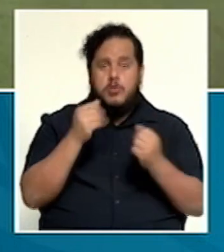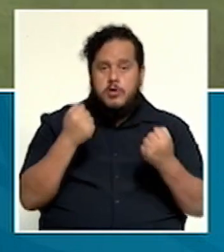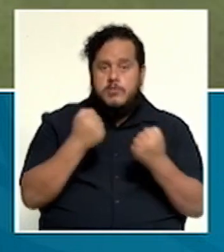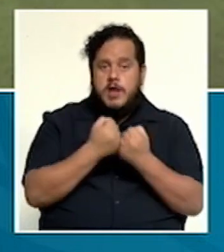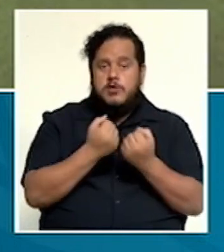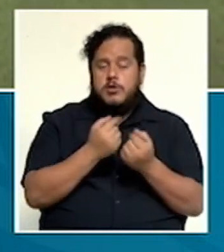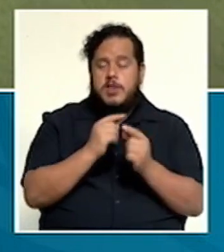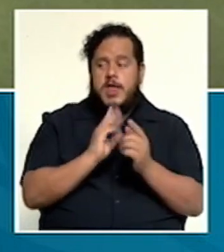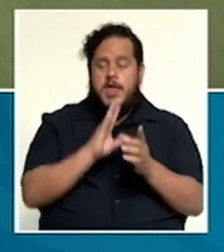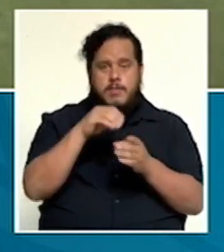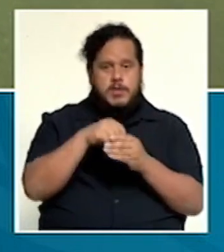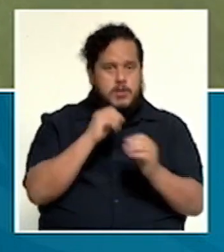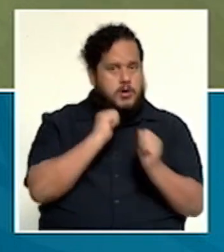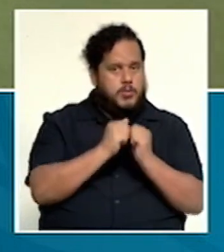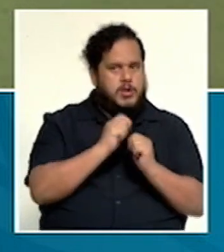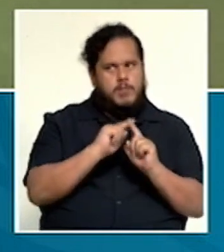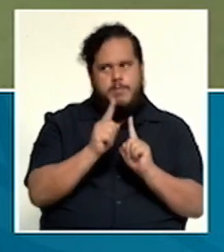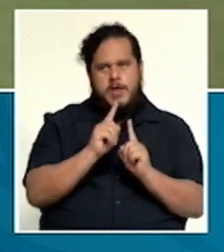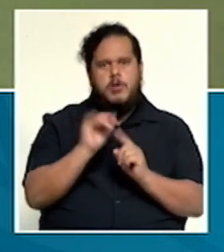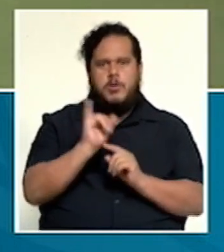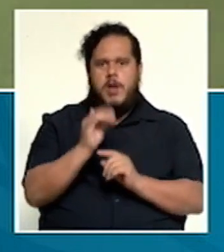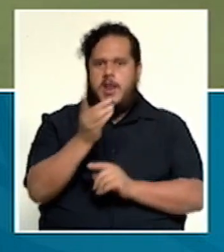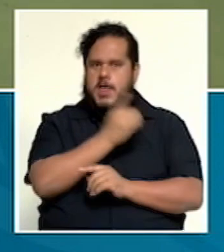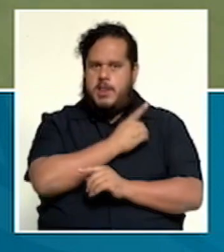pero también en lo directivo?